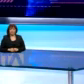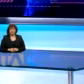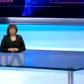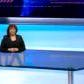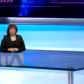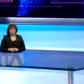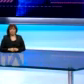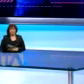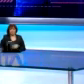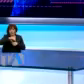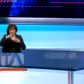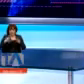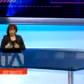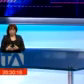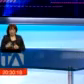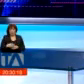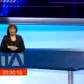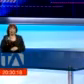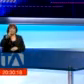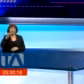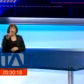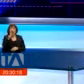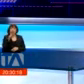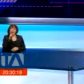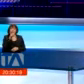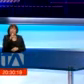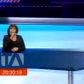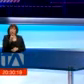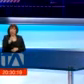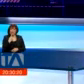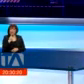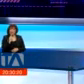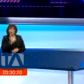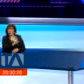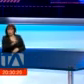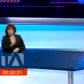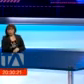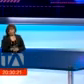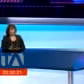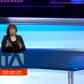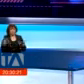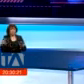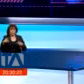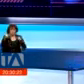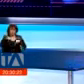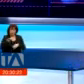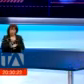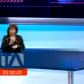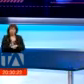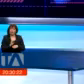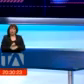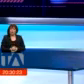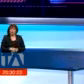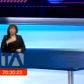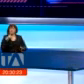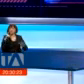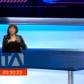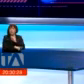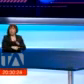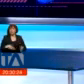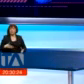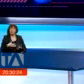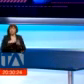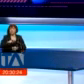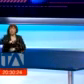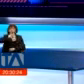El canciller José Valencia aseguró que no existen amenazas en el sentido de que el país reciba demandas por violación de derechos